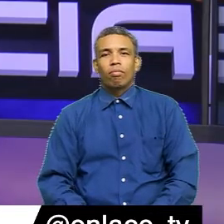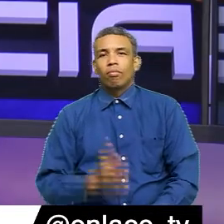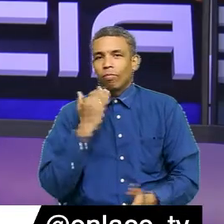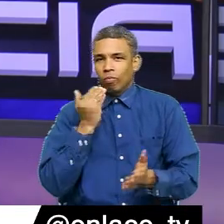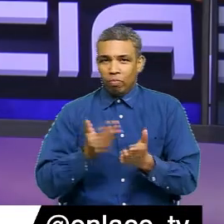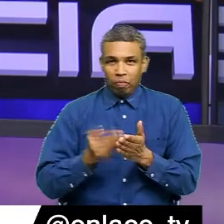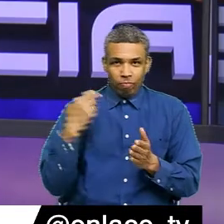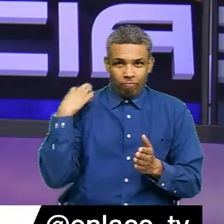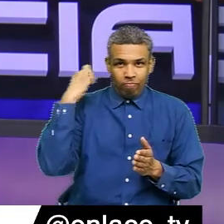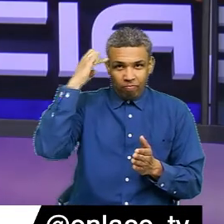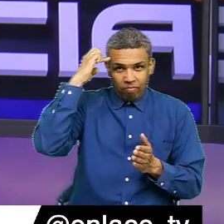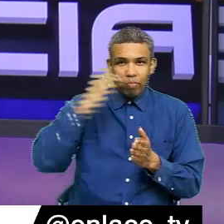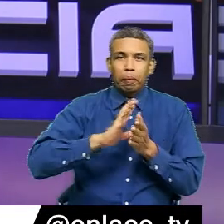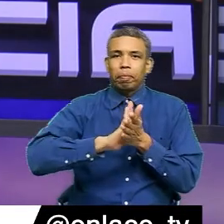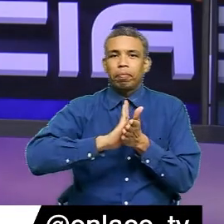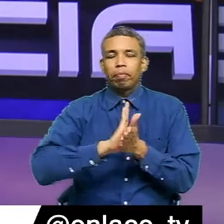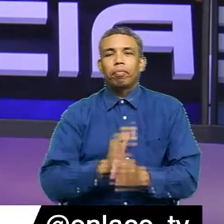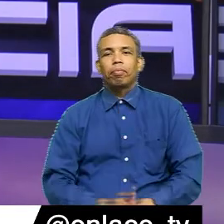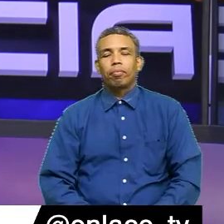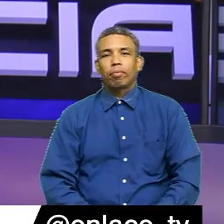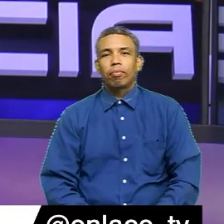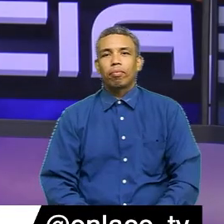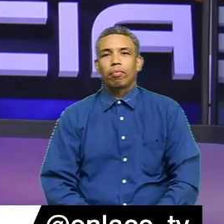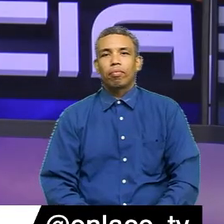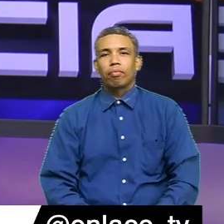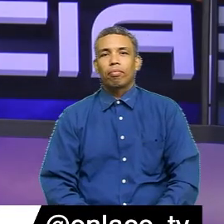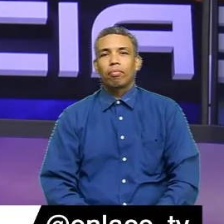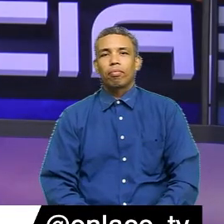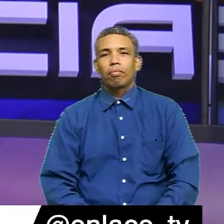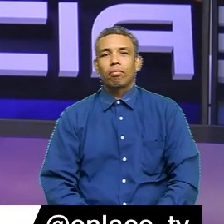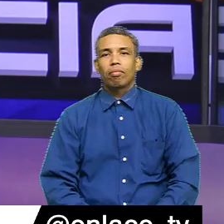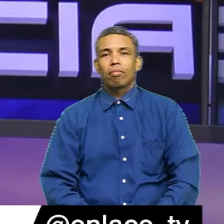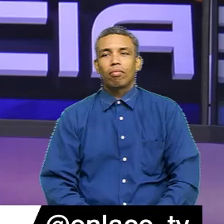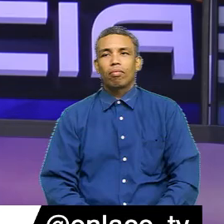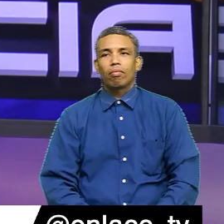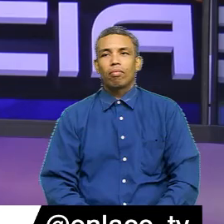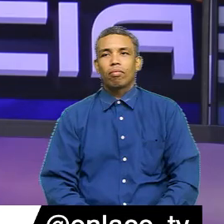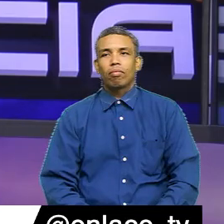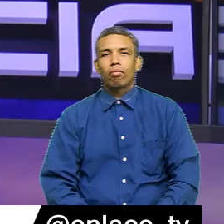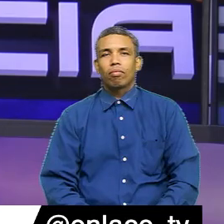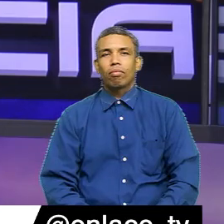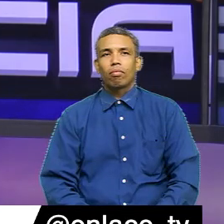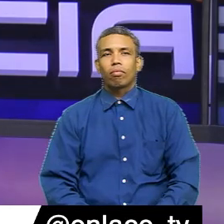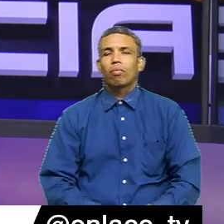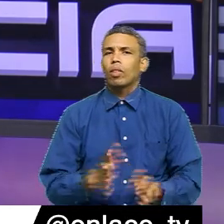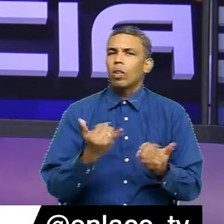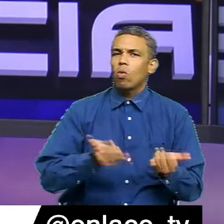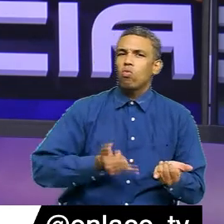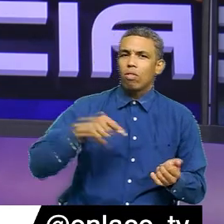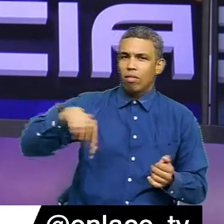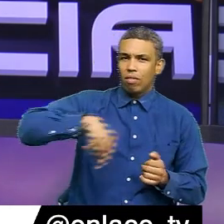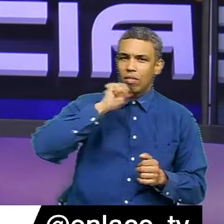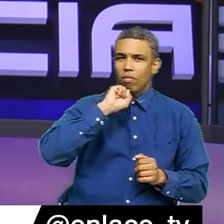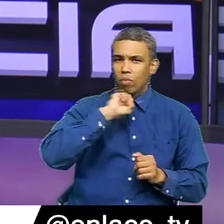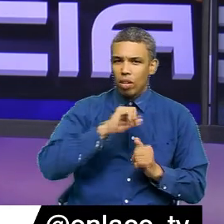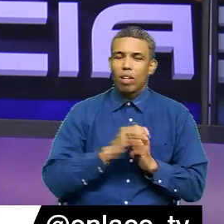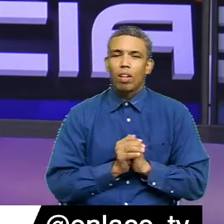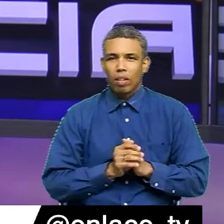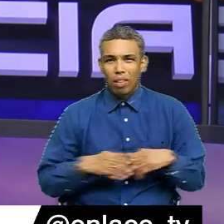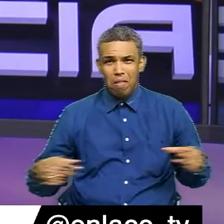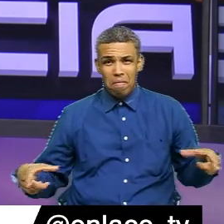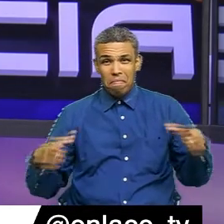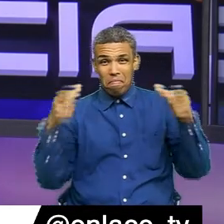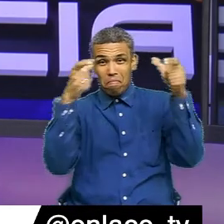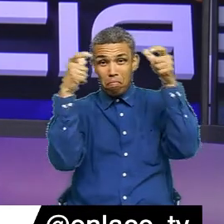Gracias, Pedro, por su información. Sesiona a esta hora en la ciudad Comisión del Senado que hace seguimiento a la Ley de Víctimas en foro denominado